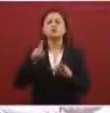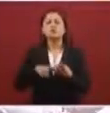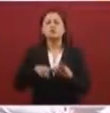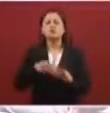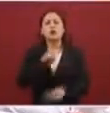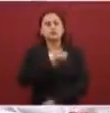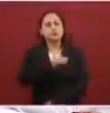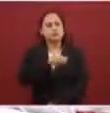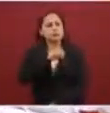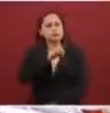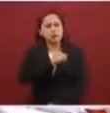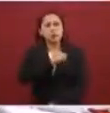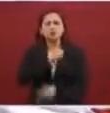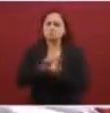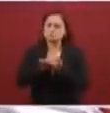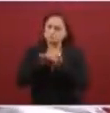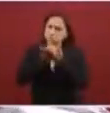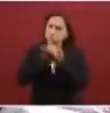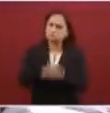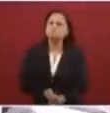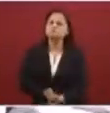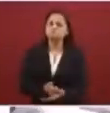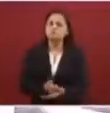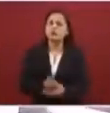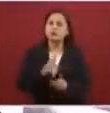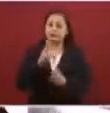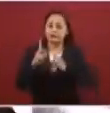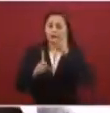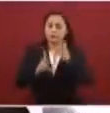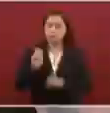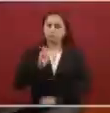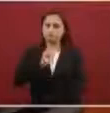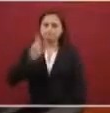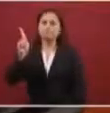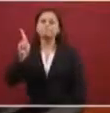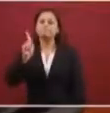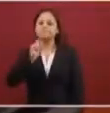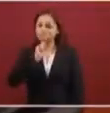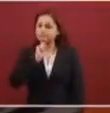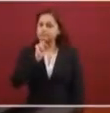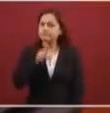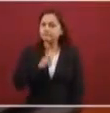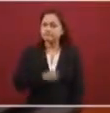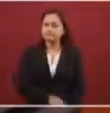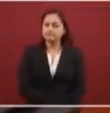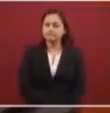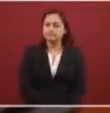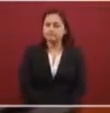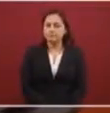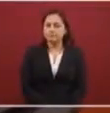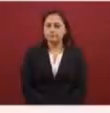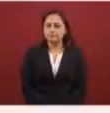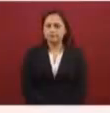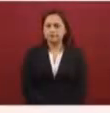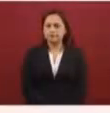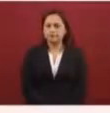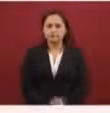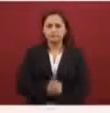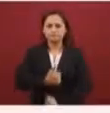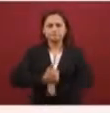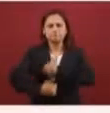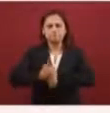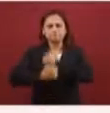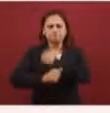enfermedades, y el deporte profesional de alto